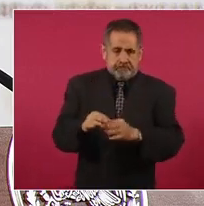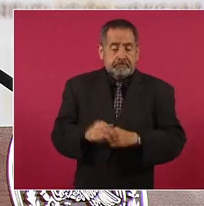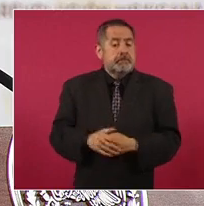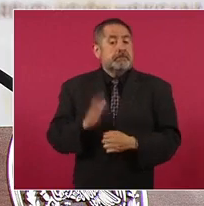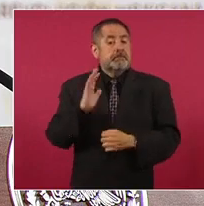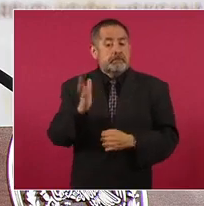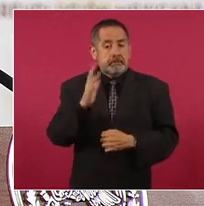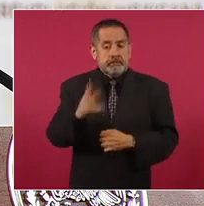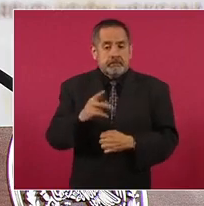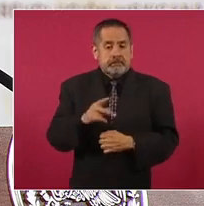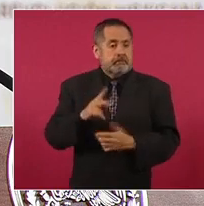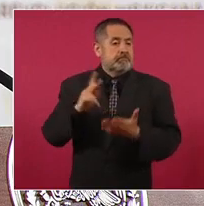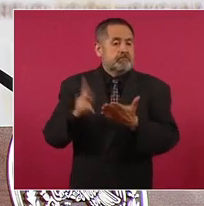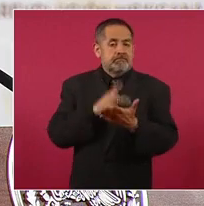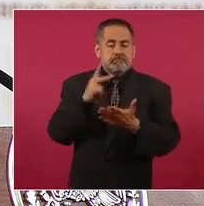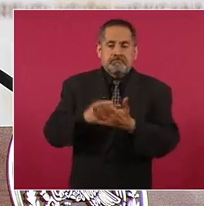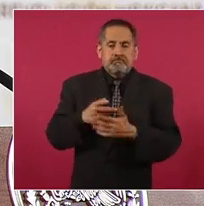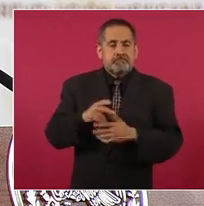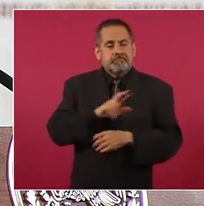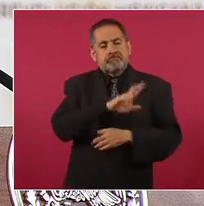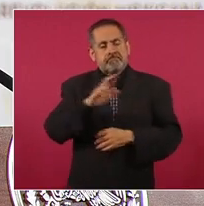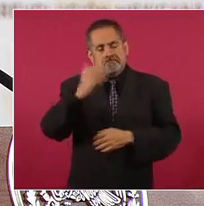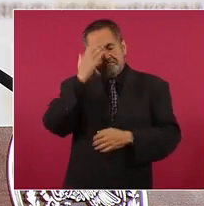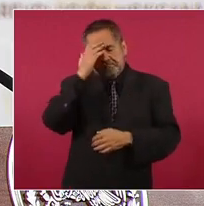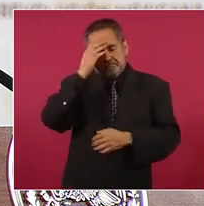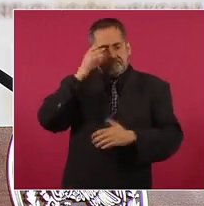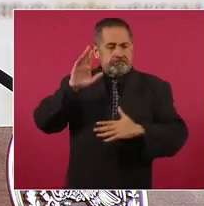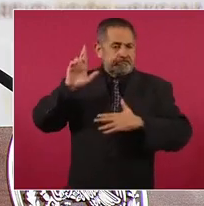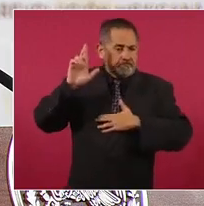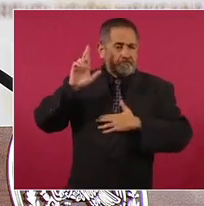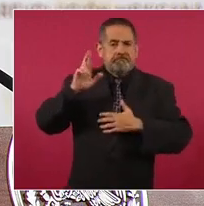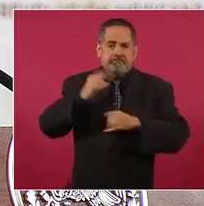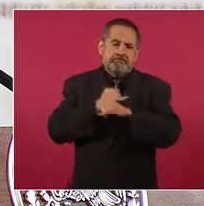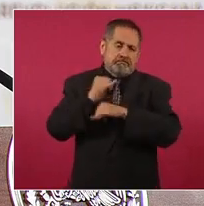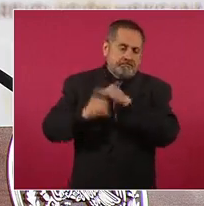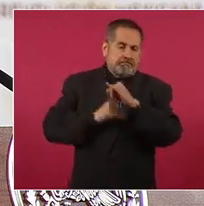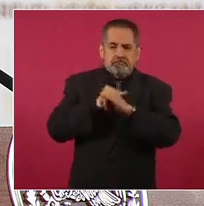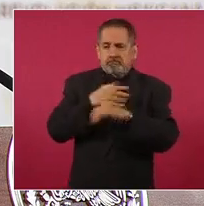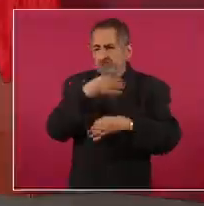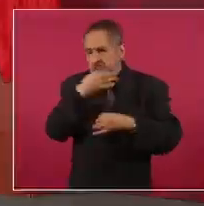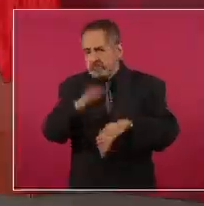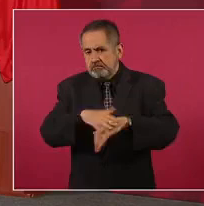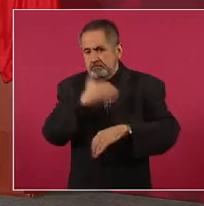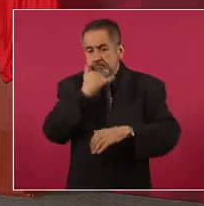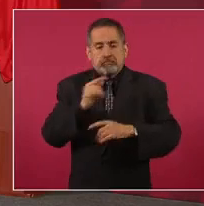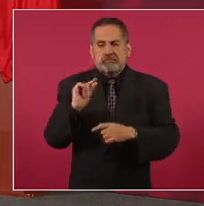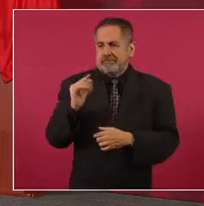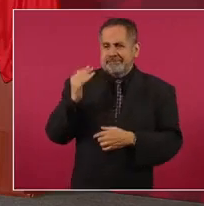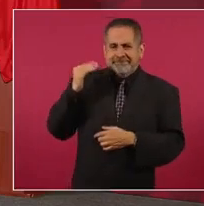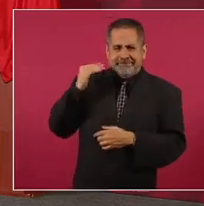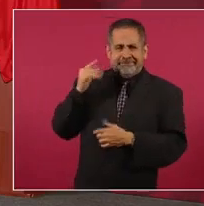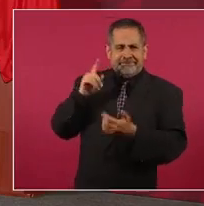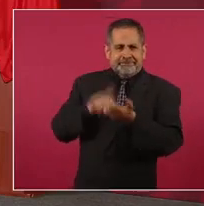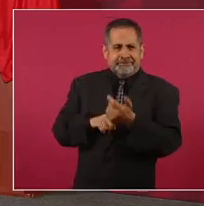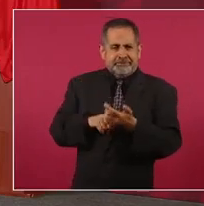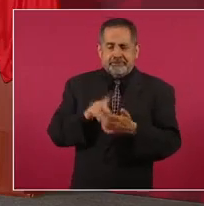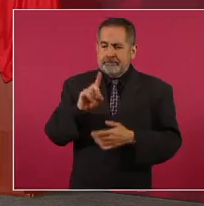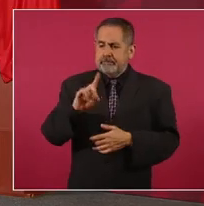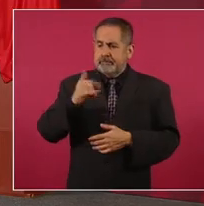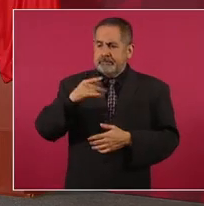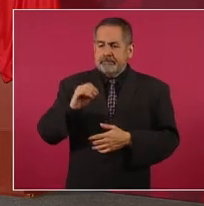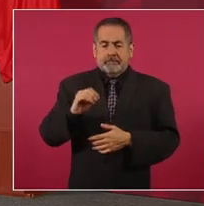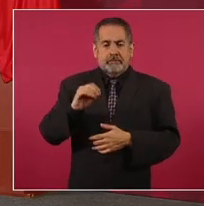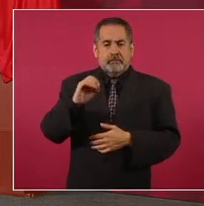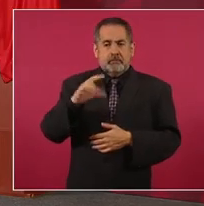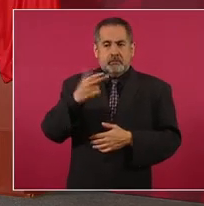8 actos de reconocimiento de responsabilidad internacional por parte del Estado mexicano, el más reciente, el caso de Digna Ochoa,